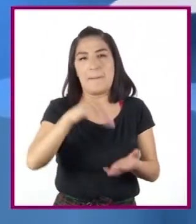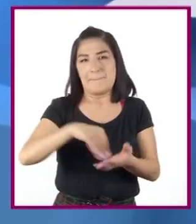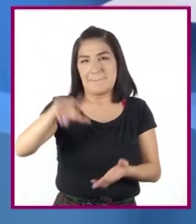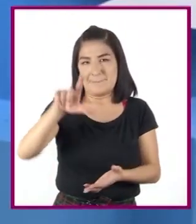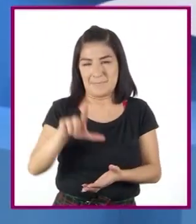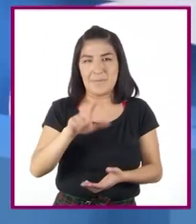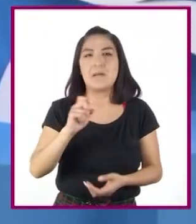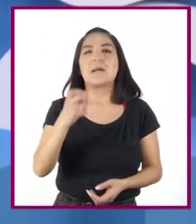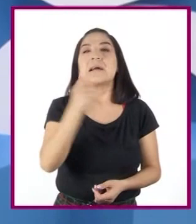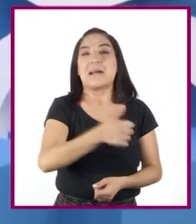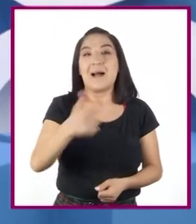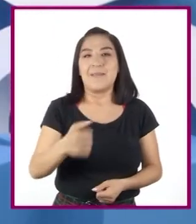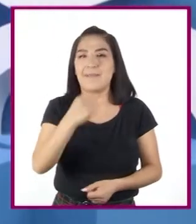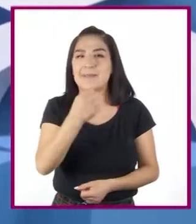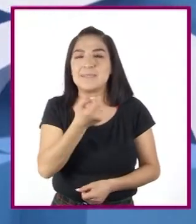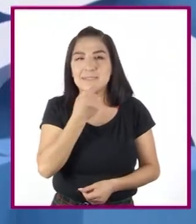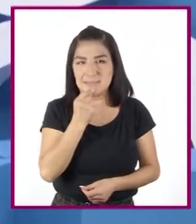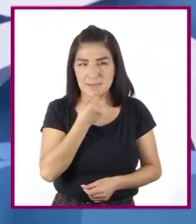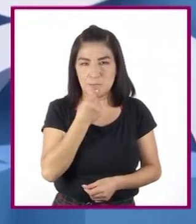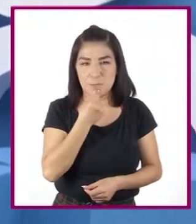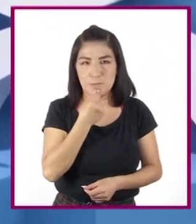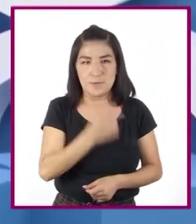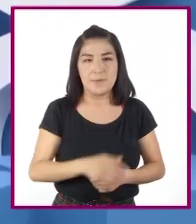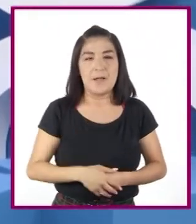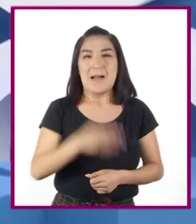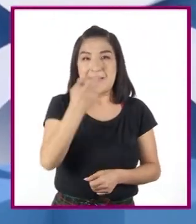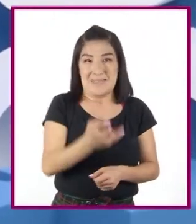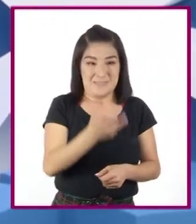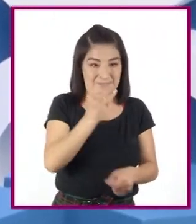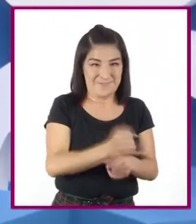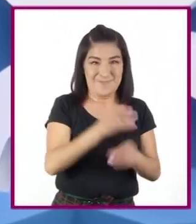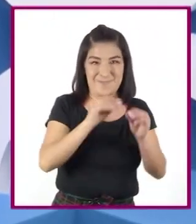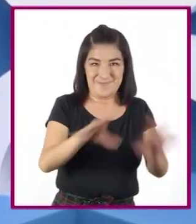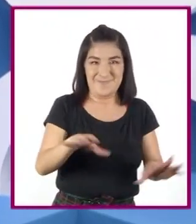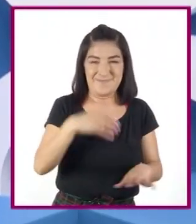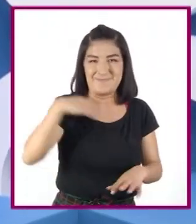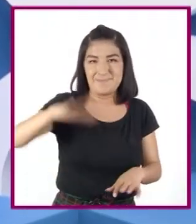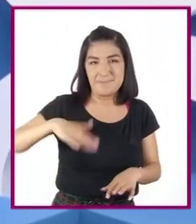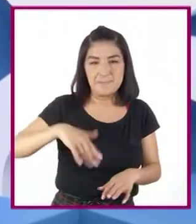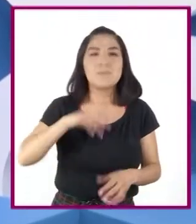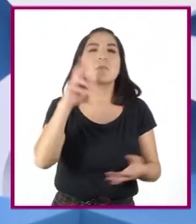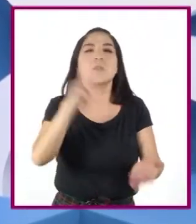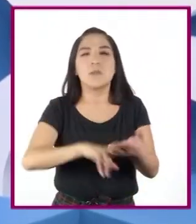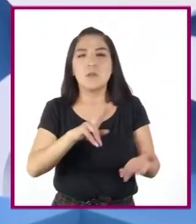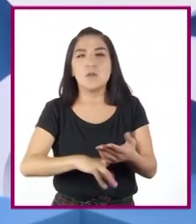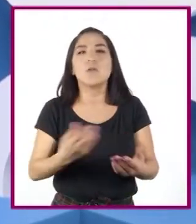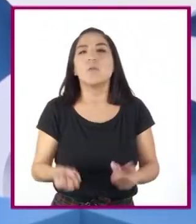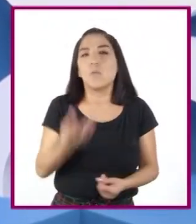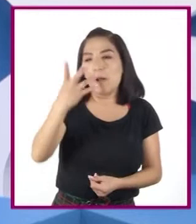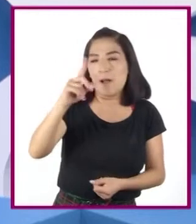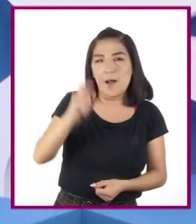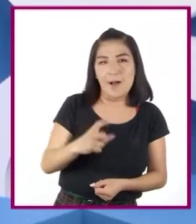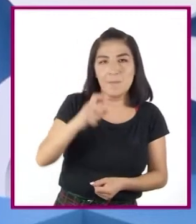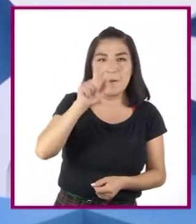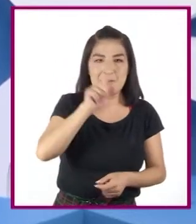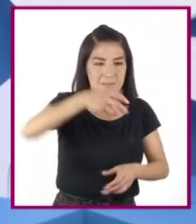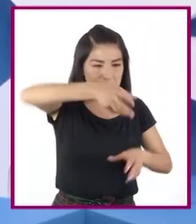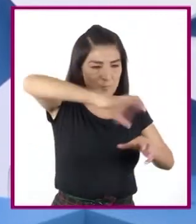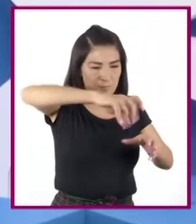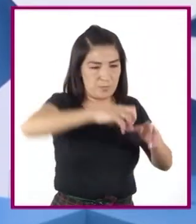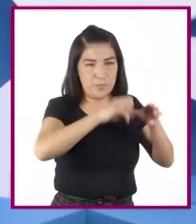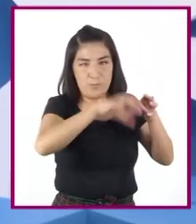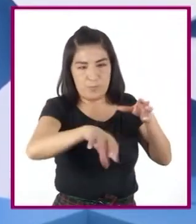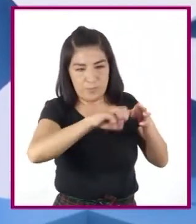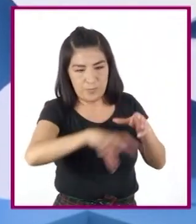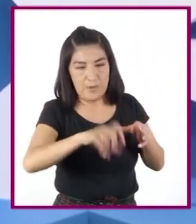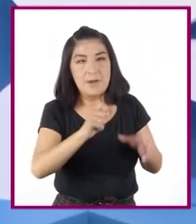segundo. Con esta información podemos comenzar a calcular la cantidad de agua que sale de la llave y que va